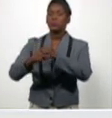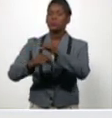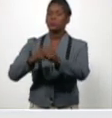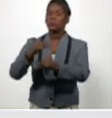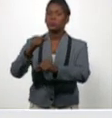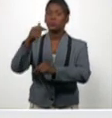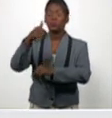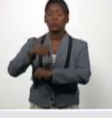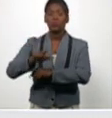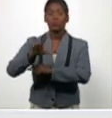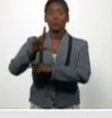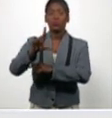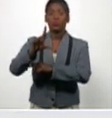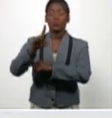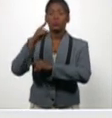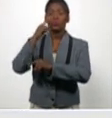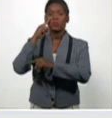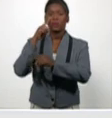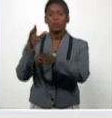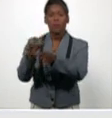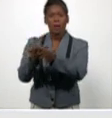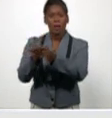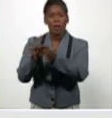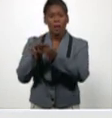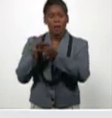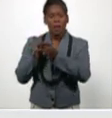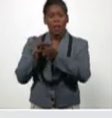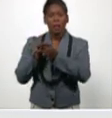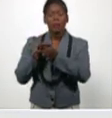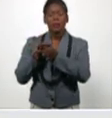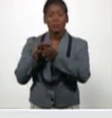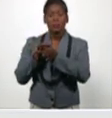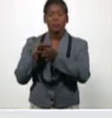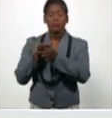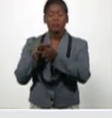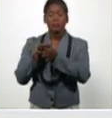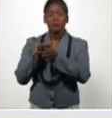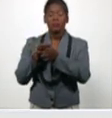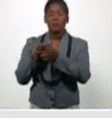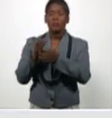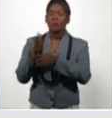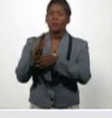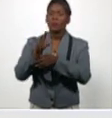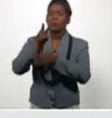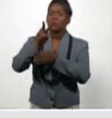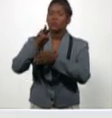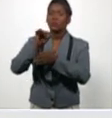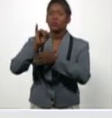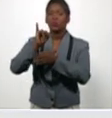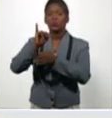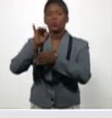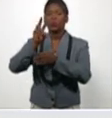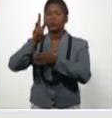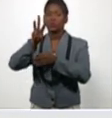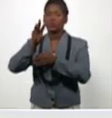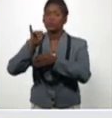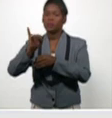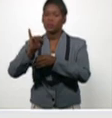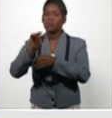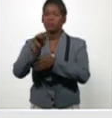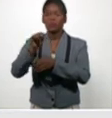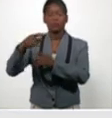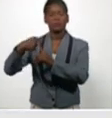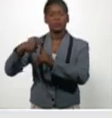con una disminución importante. En julio solo tuvimos 286 casos. Después se